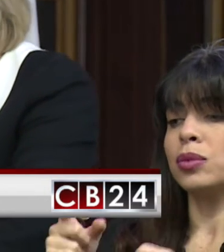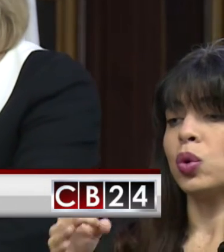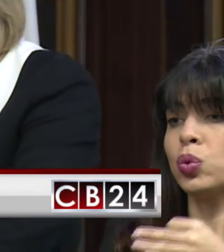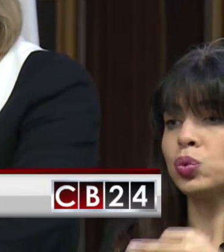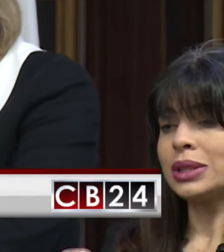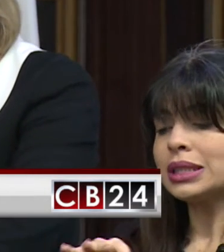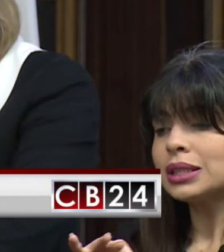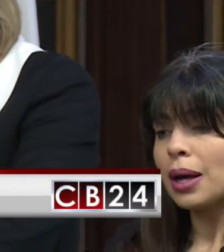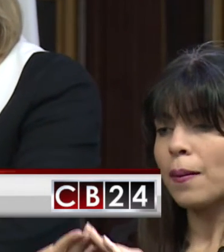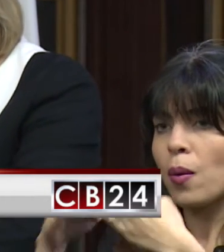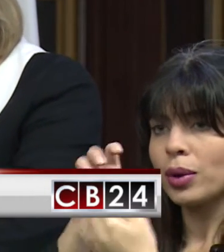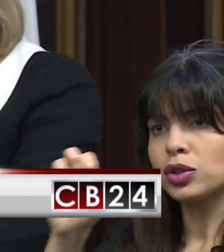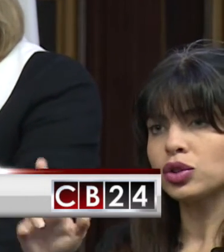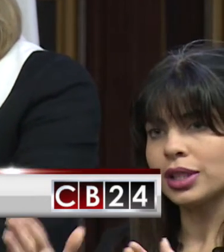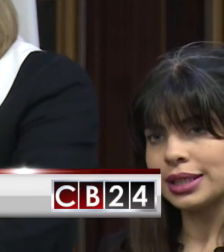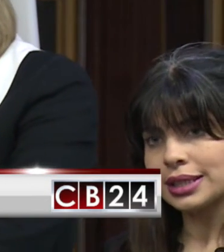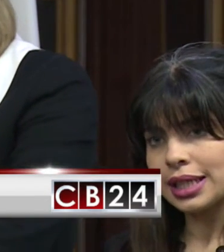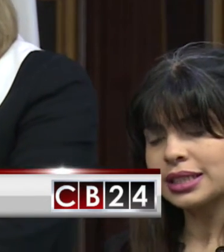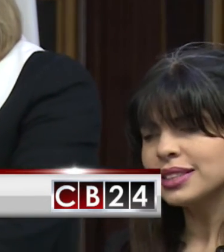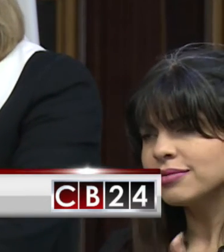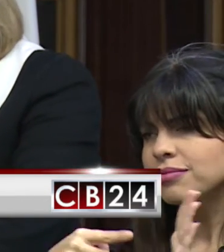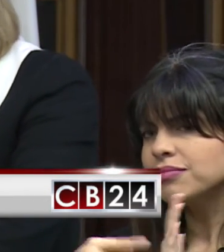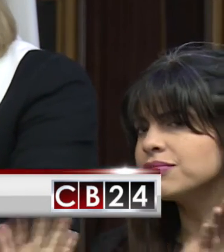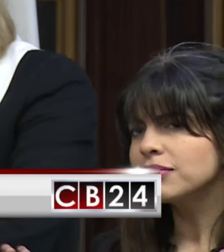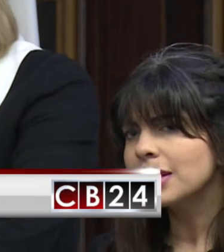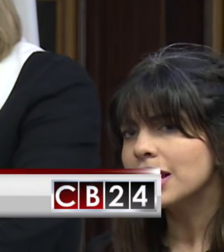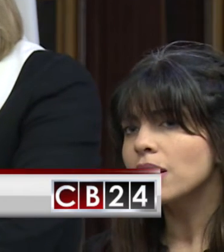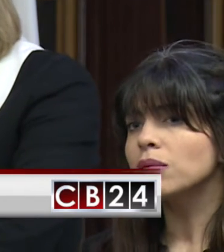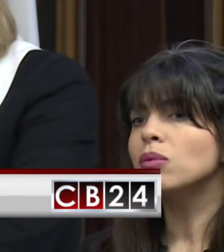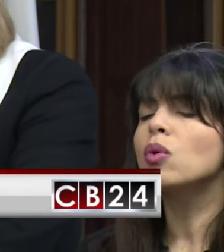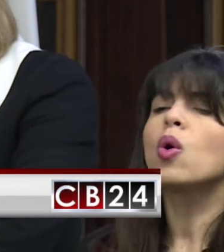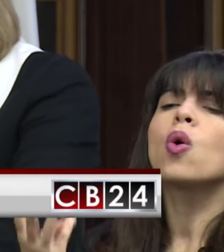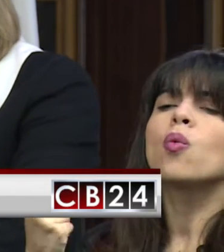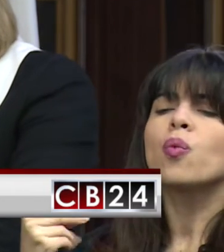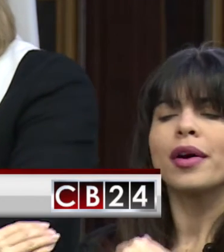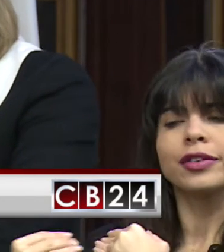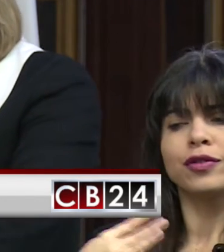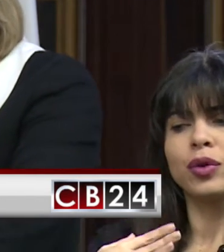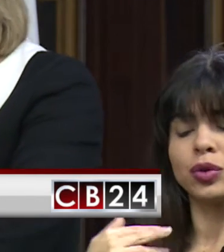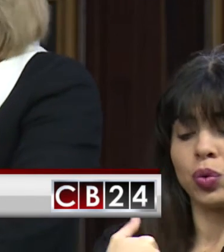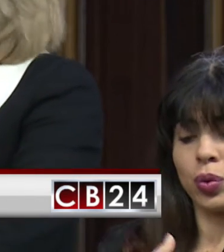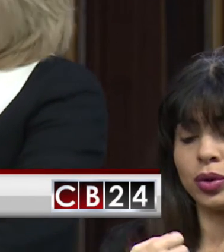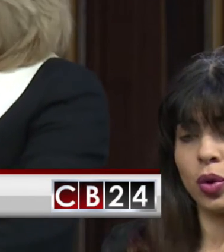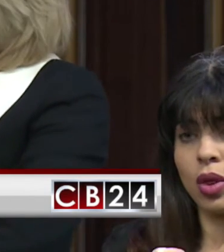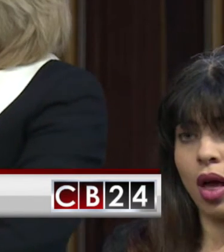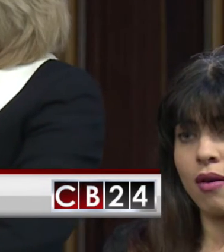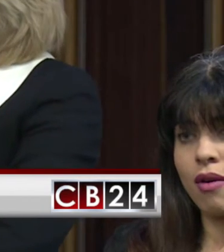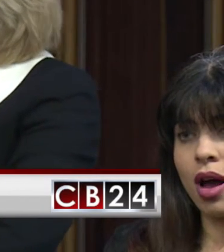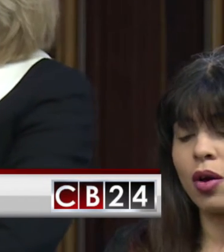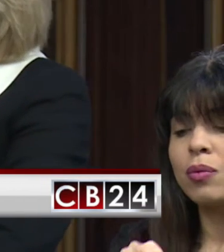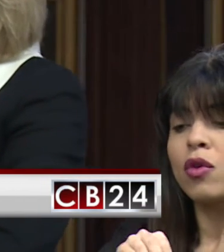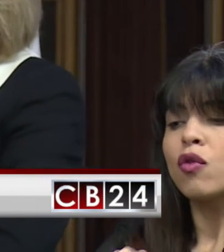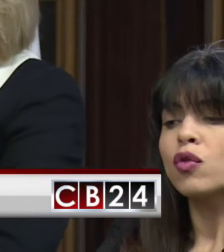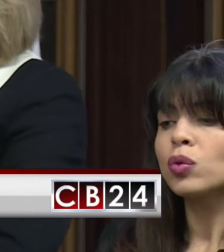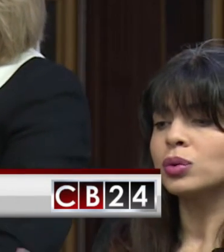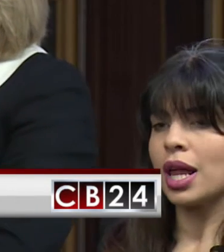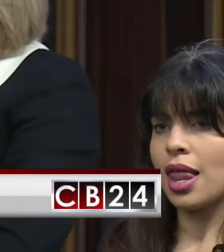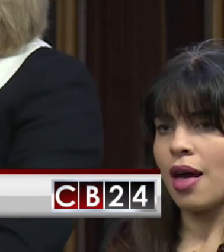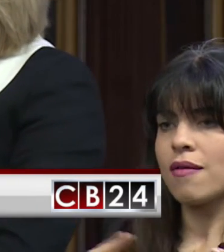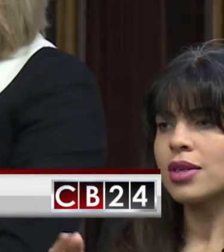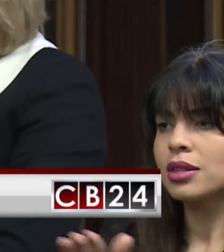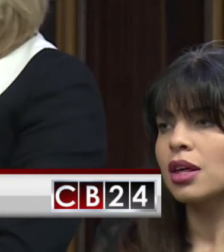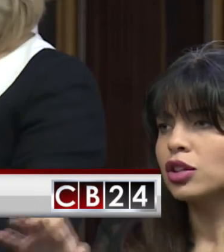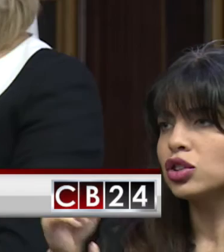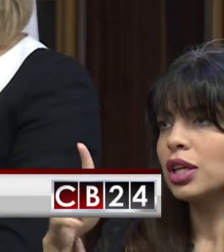la población costarricense, es decir, cuánto incide nuestra labor en la calidad de vida de la